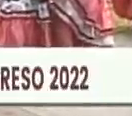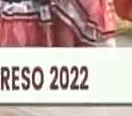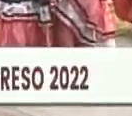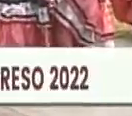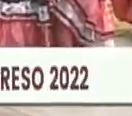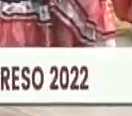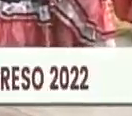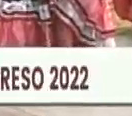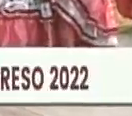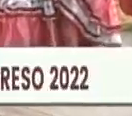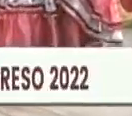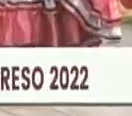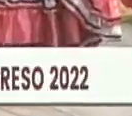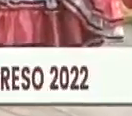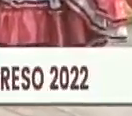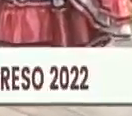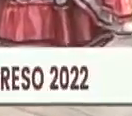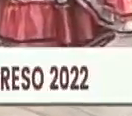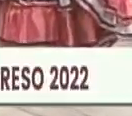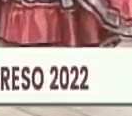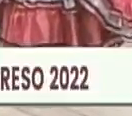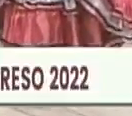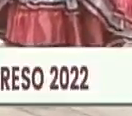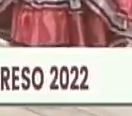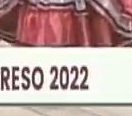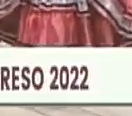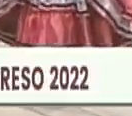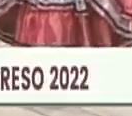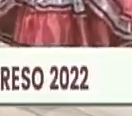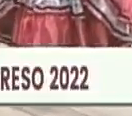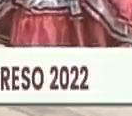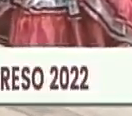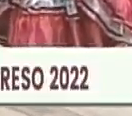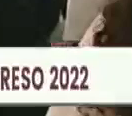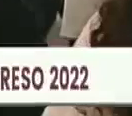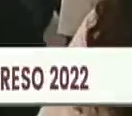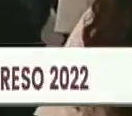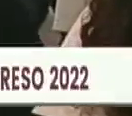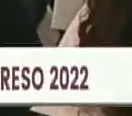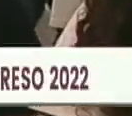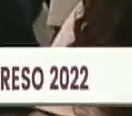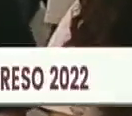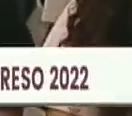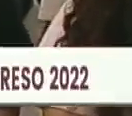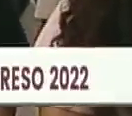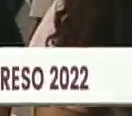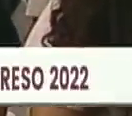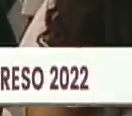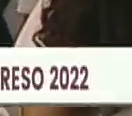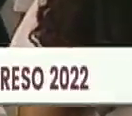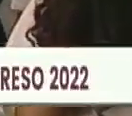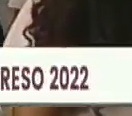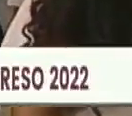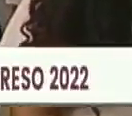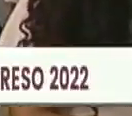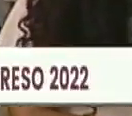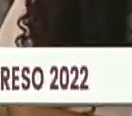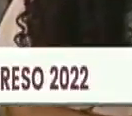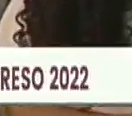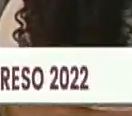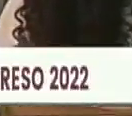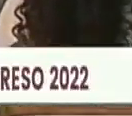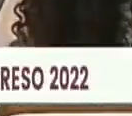Nacional de Ingreso Bicentenario. Yo quiero que la ministra Yelixe Santaella nos diga el recorrido que vamos a